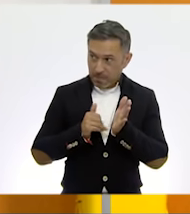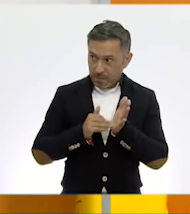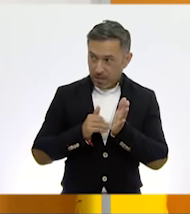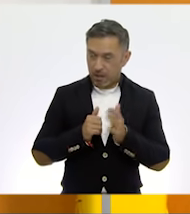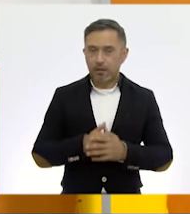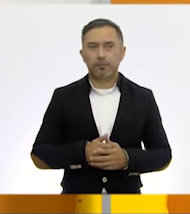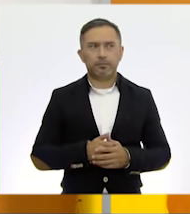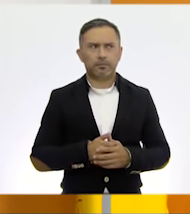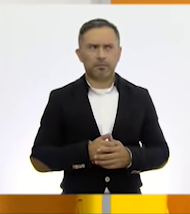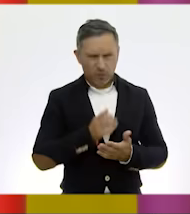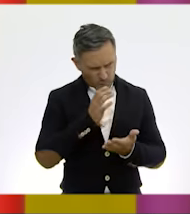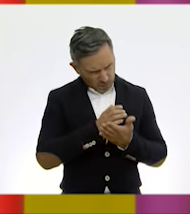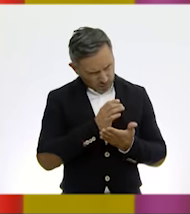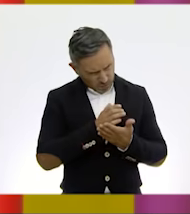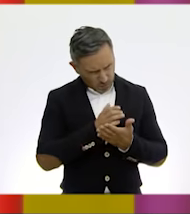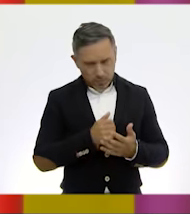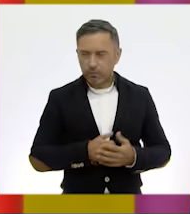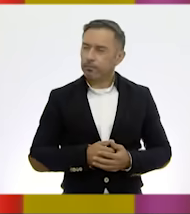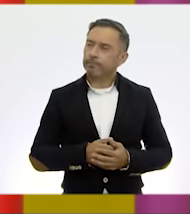¿Cuaderno?